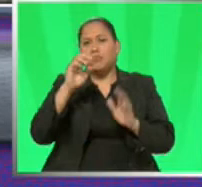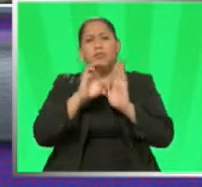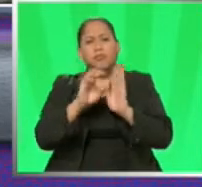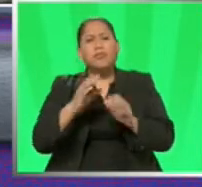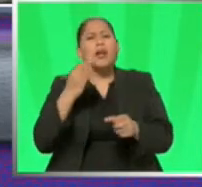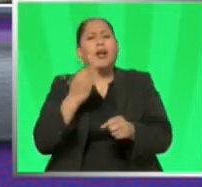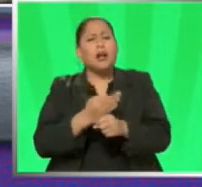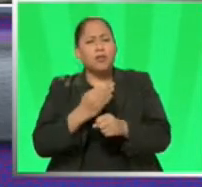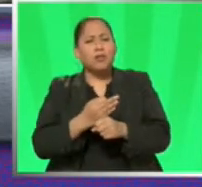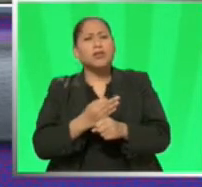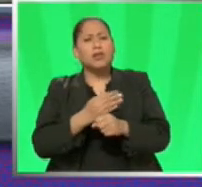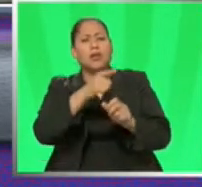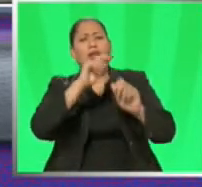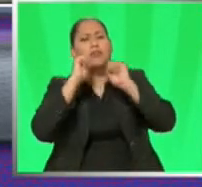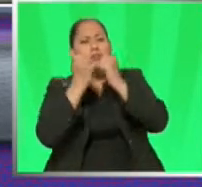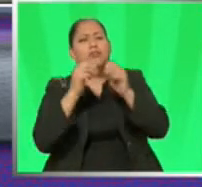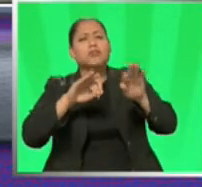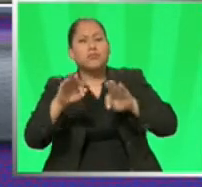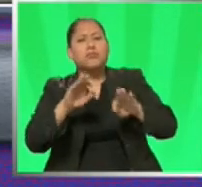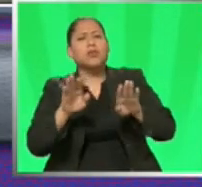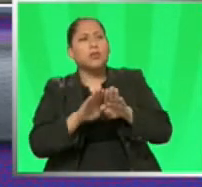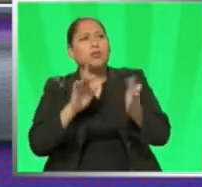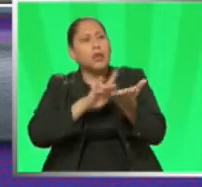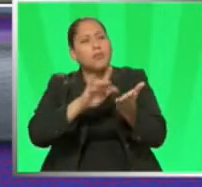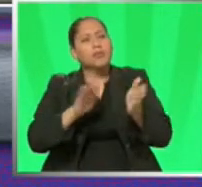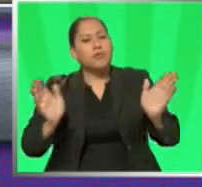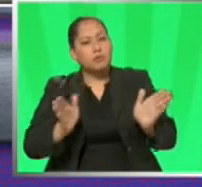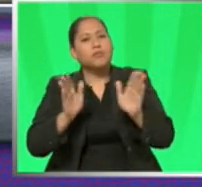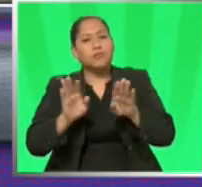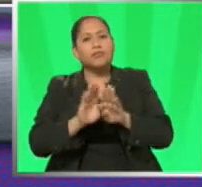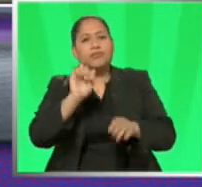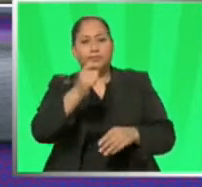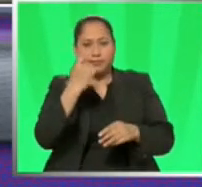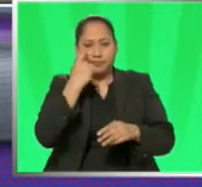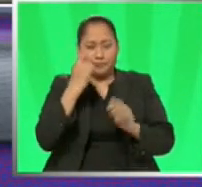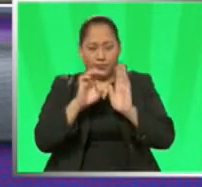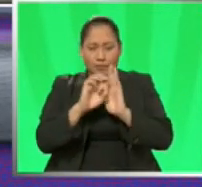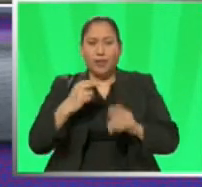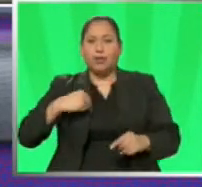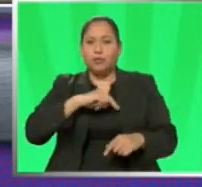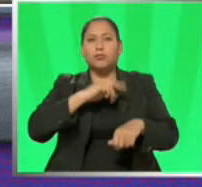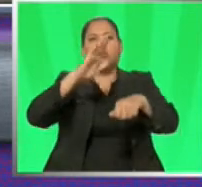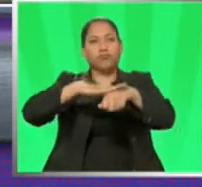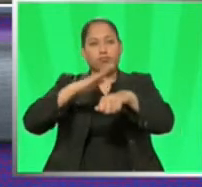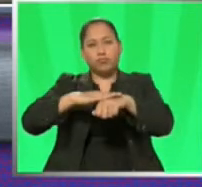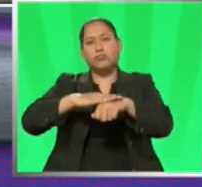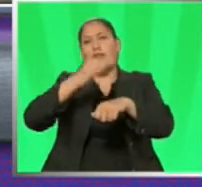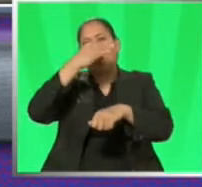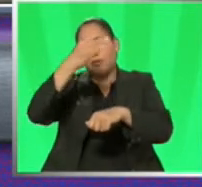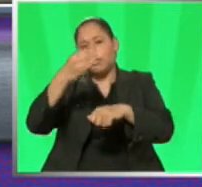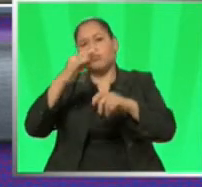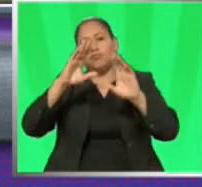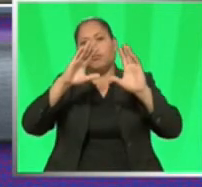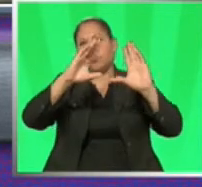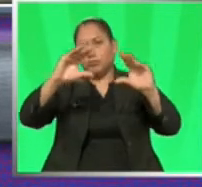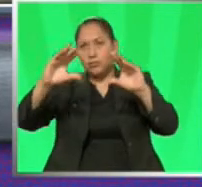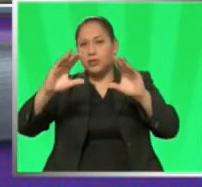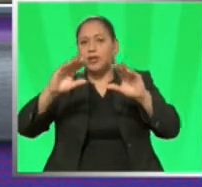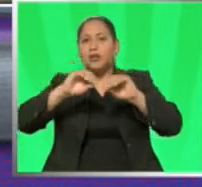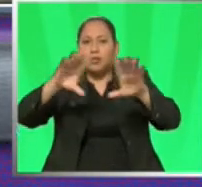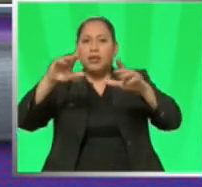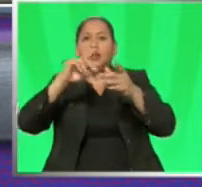lo que básicamente hacen en la fundación? Mira, hacemos promoción en